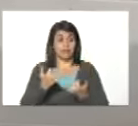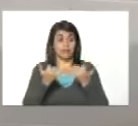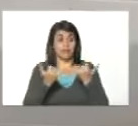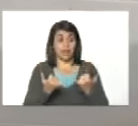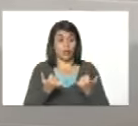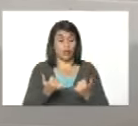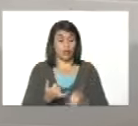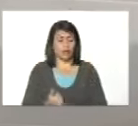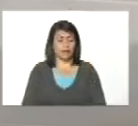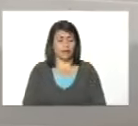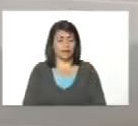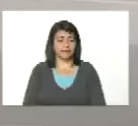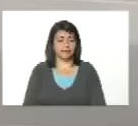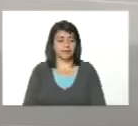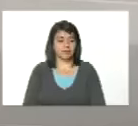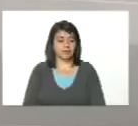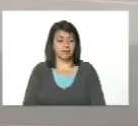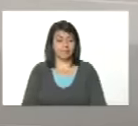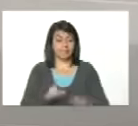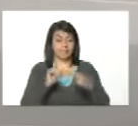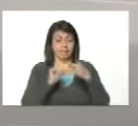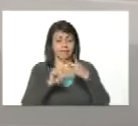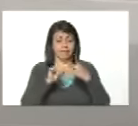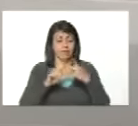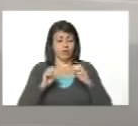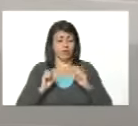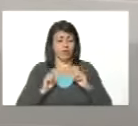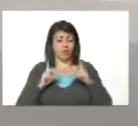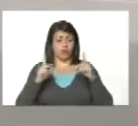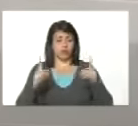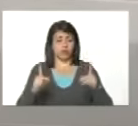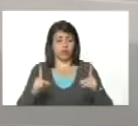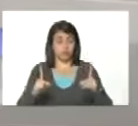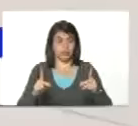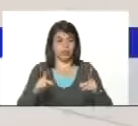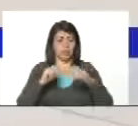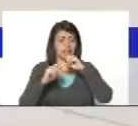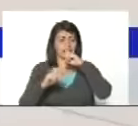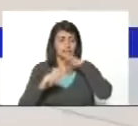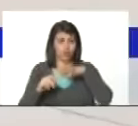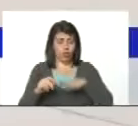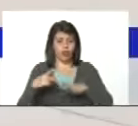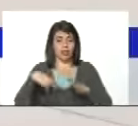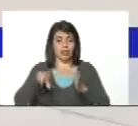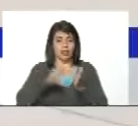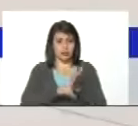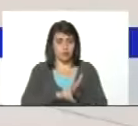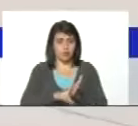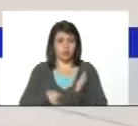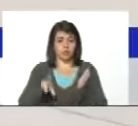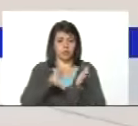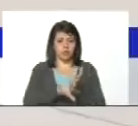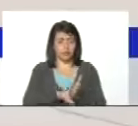Ahora, en esta segunda oportunidad, en que la historia se repite como comedia, como dice el